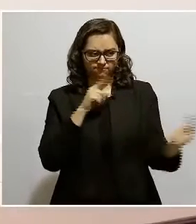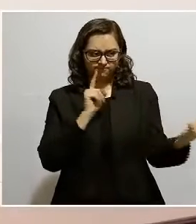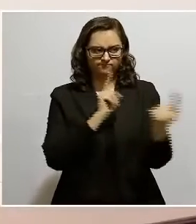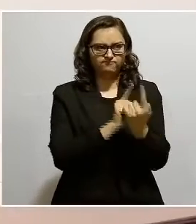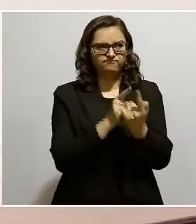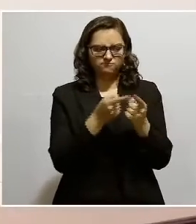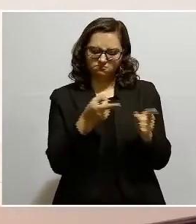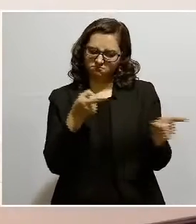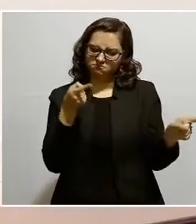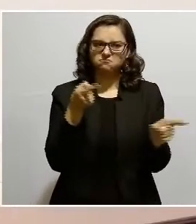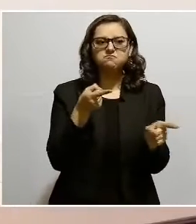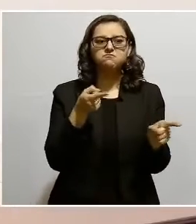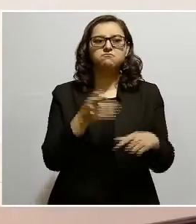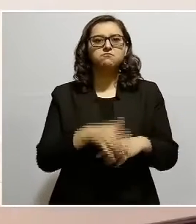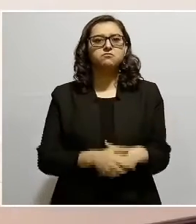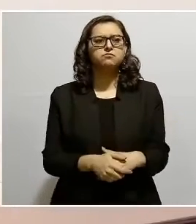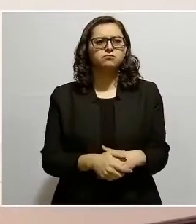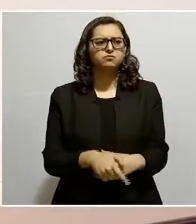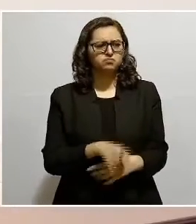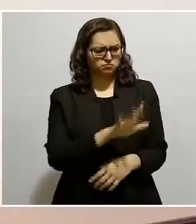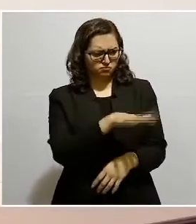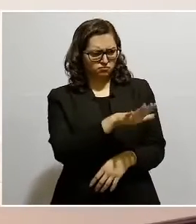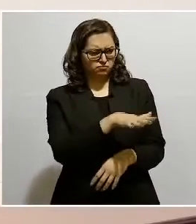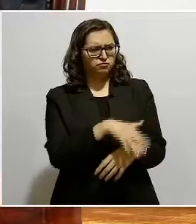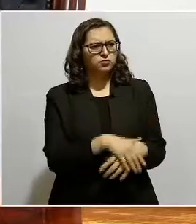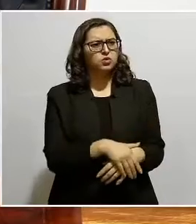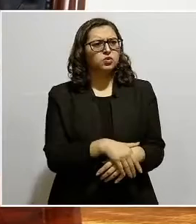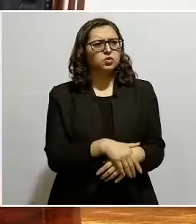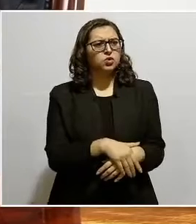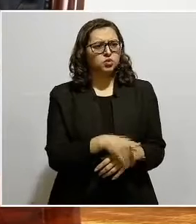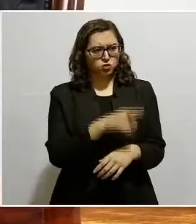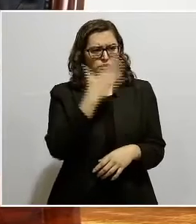de picarlo, si sabía de lo dicho por